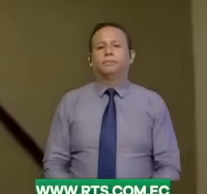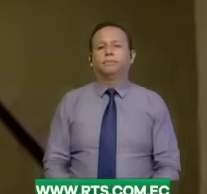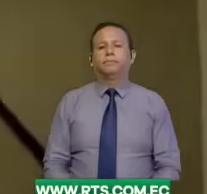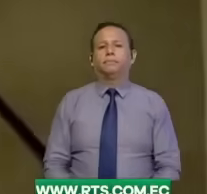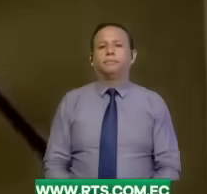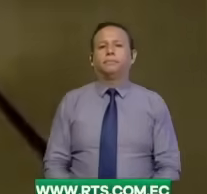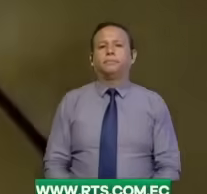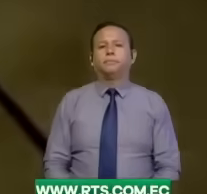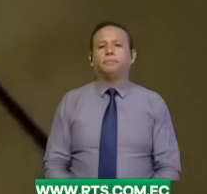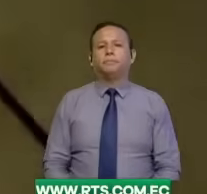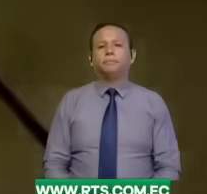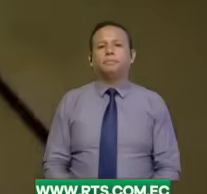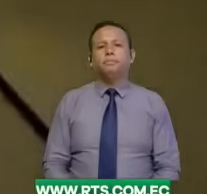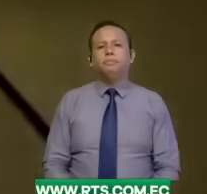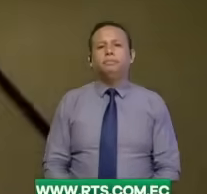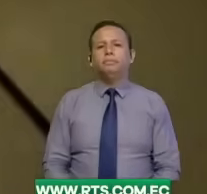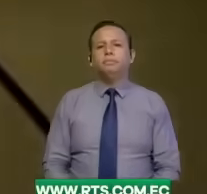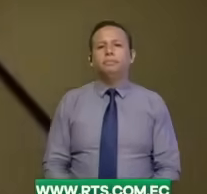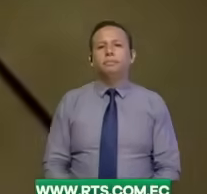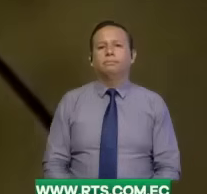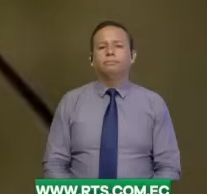Informó Mauricio Sánchez.